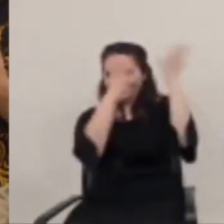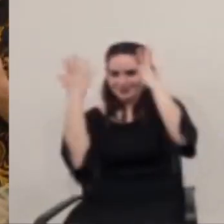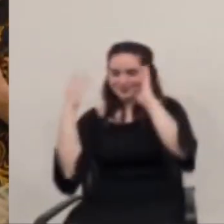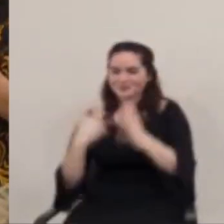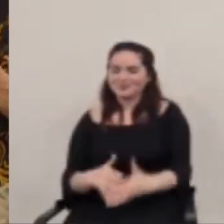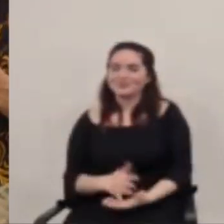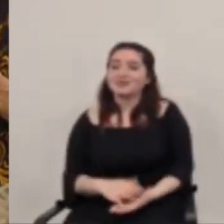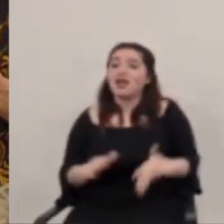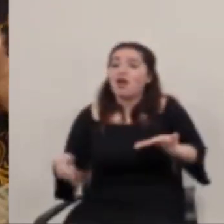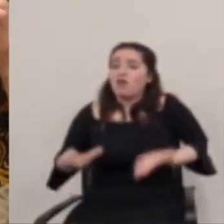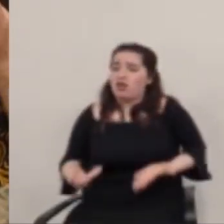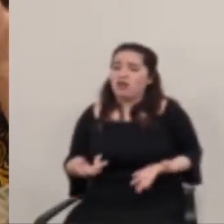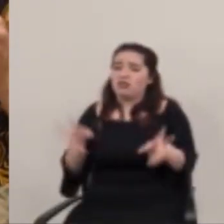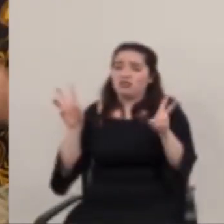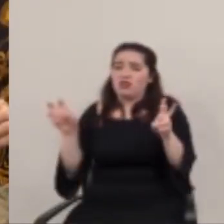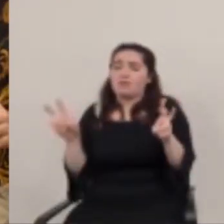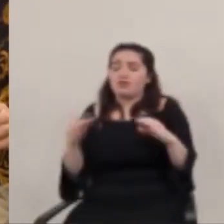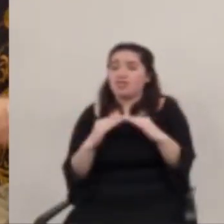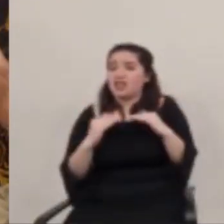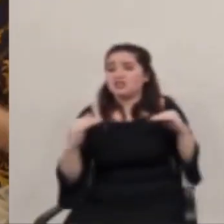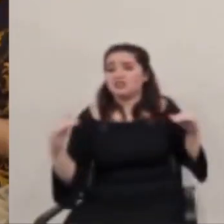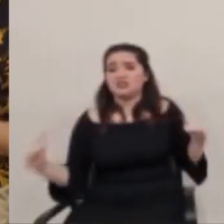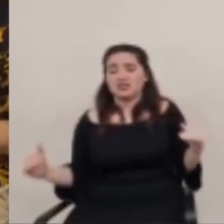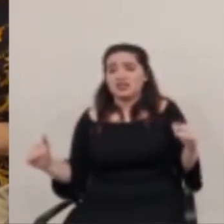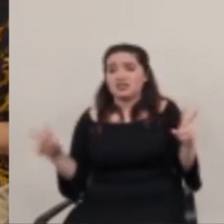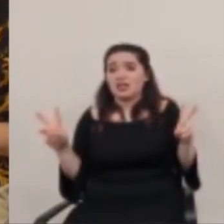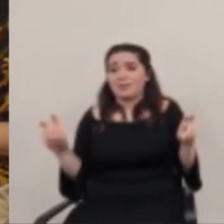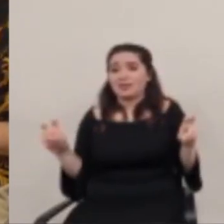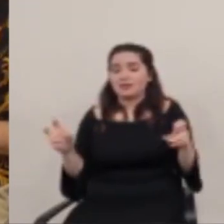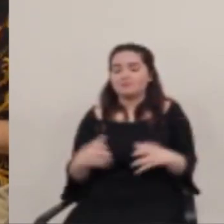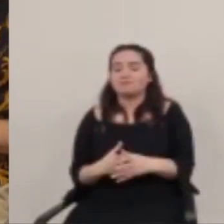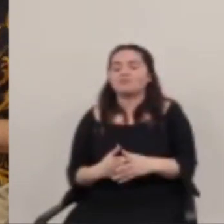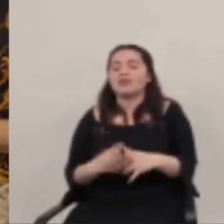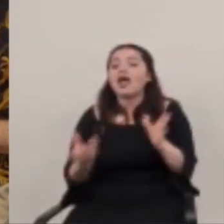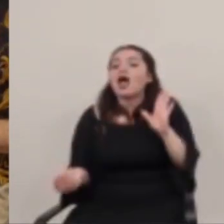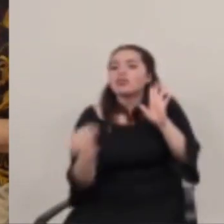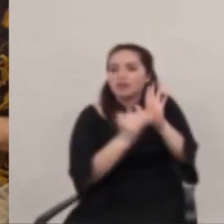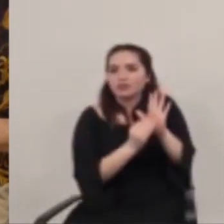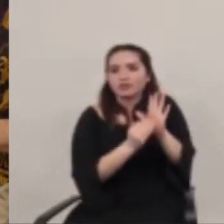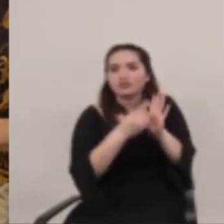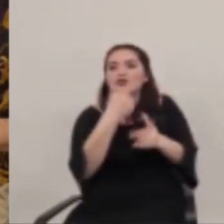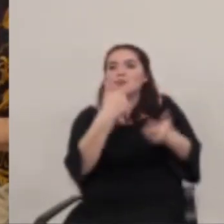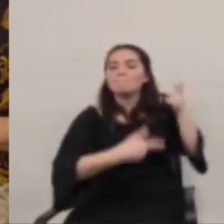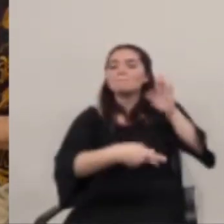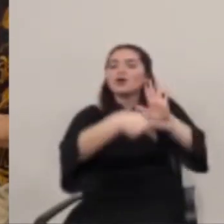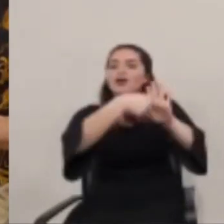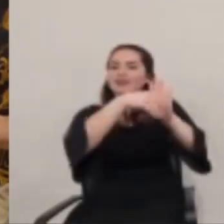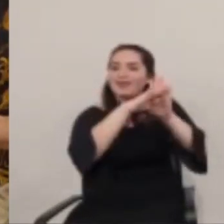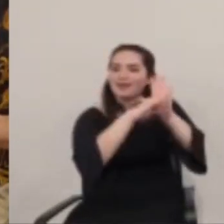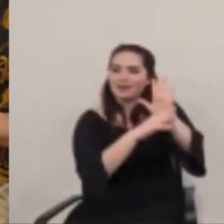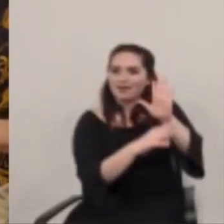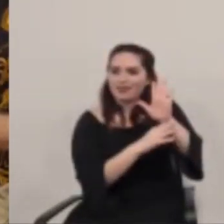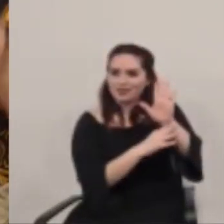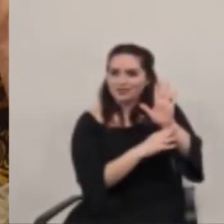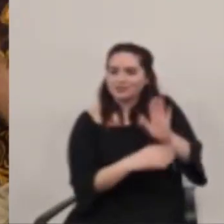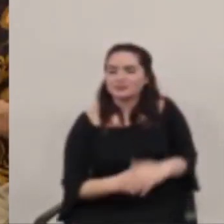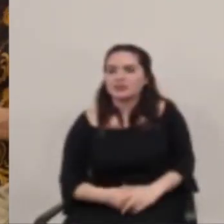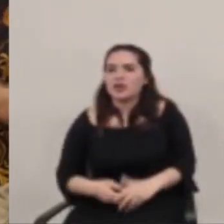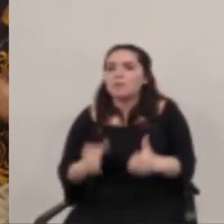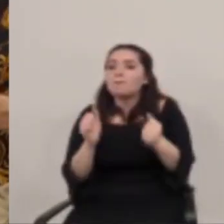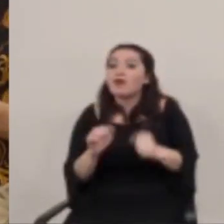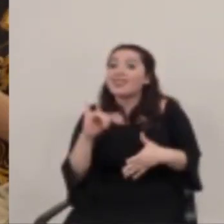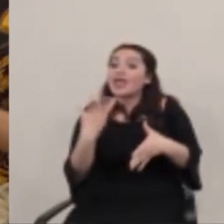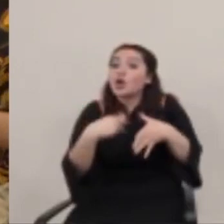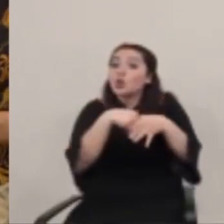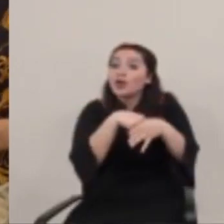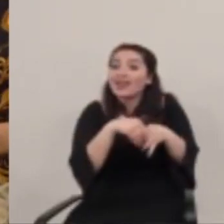Ahora el tema de poder hacer transversal esta temática está dentro de la política. Está dentro de tener que poder incluir